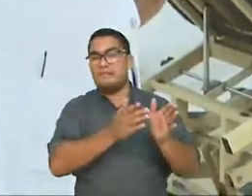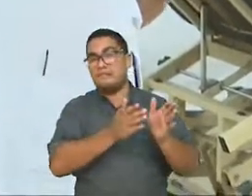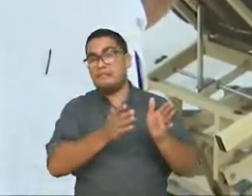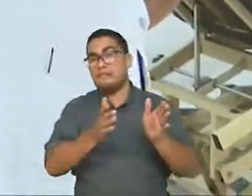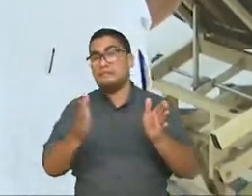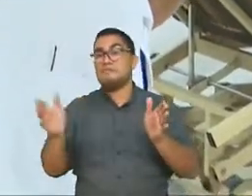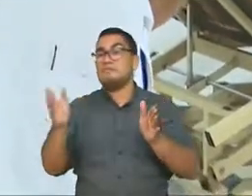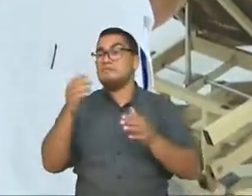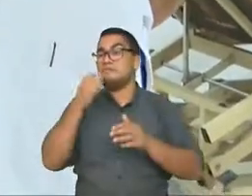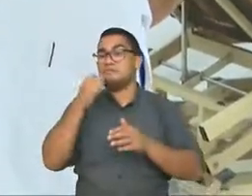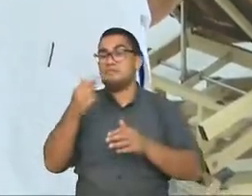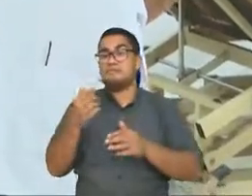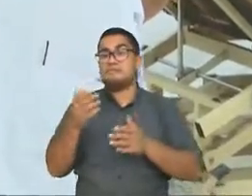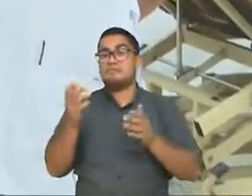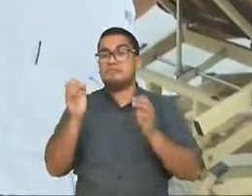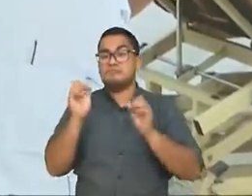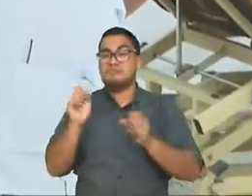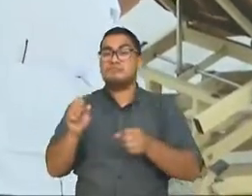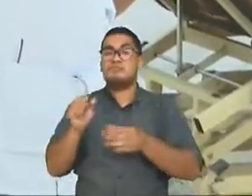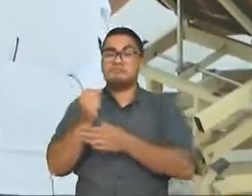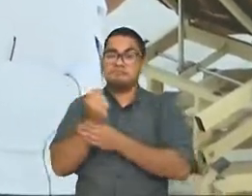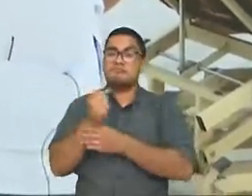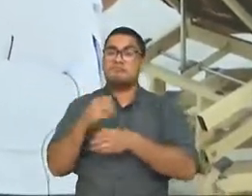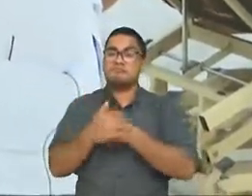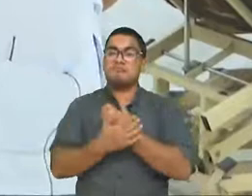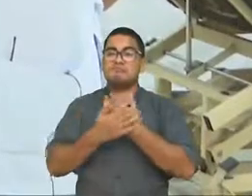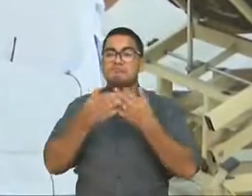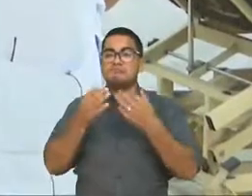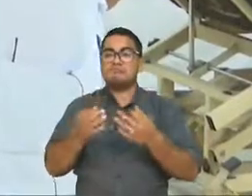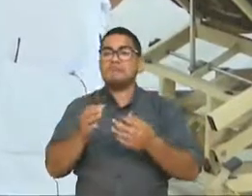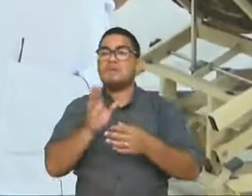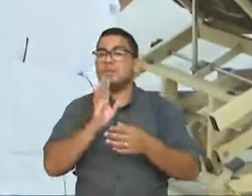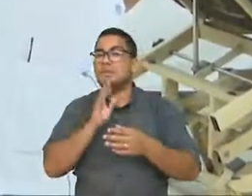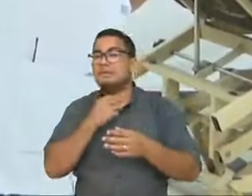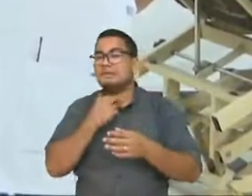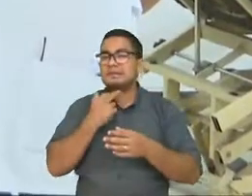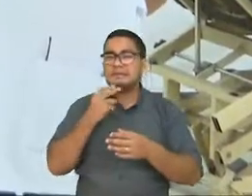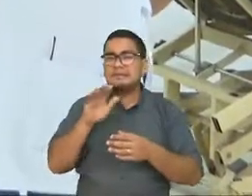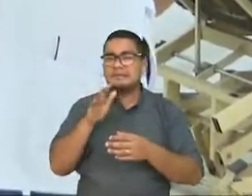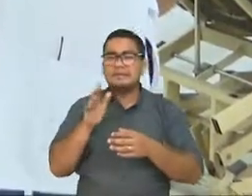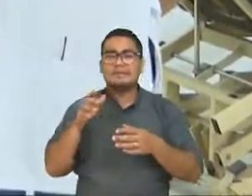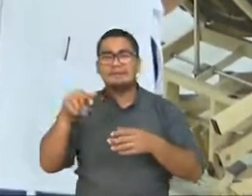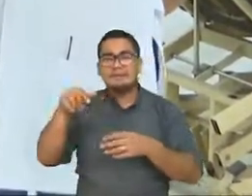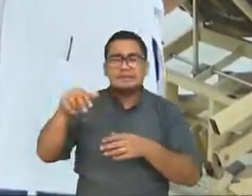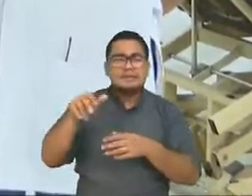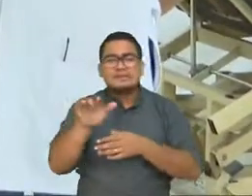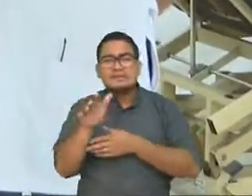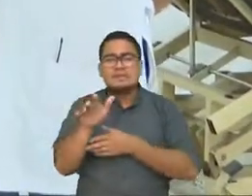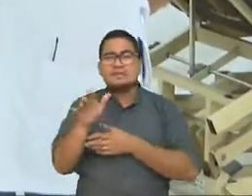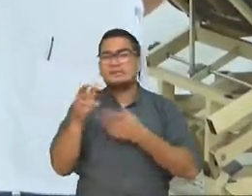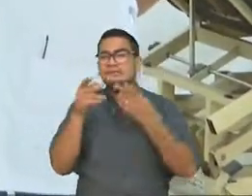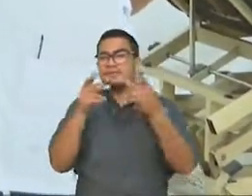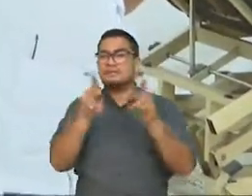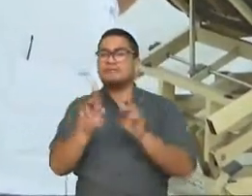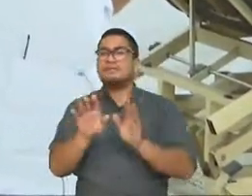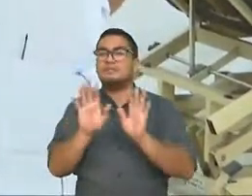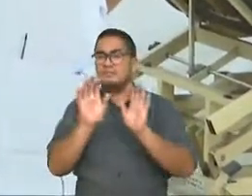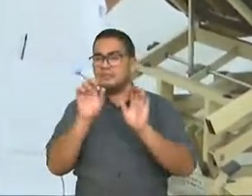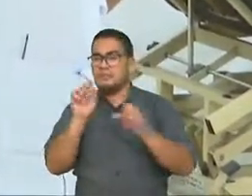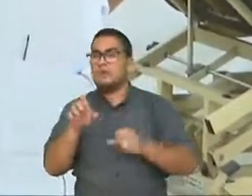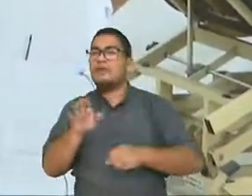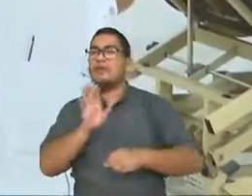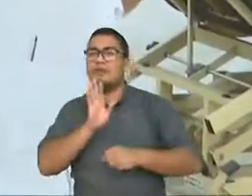aquí, se recupera? Pues ya podemos decir que no va a hablar bien, no va a caminar bien, pero habla,